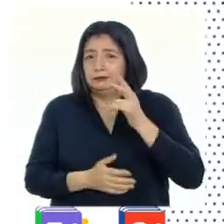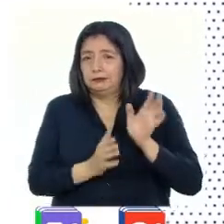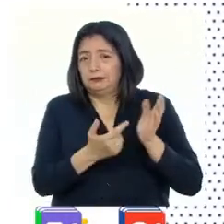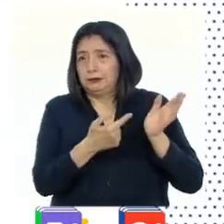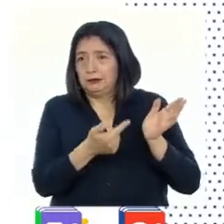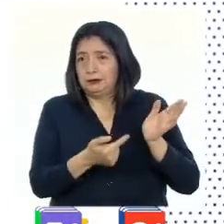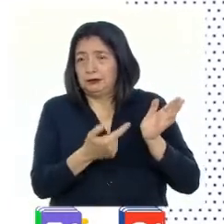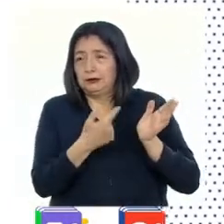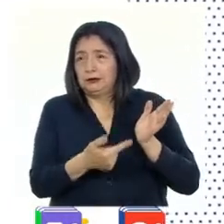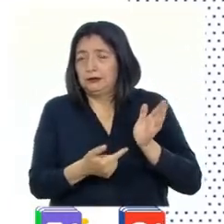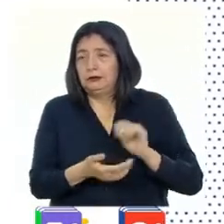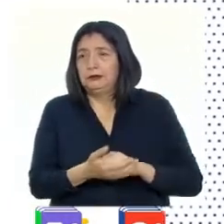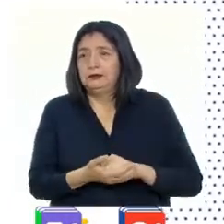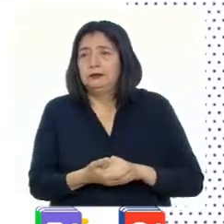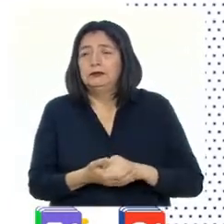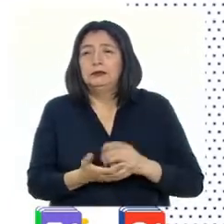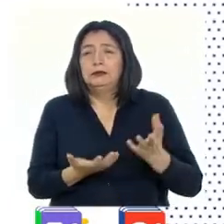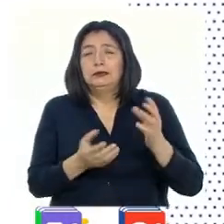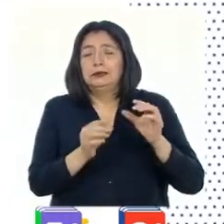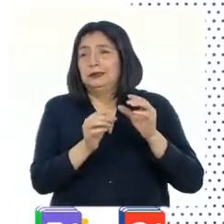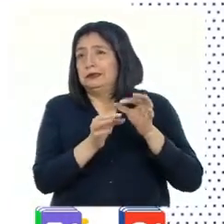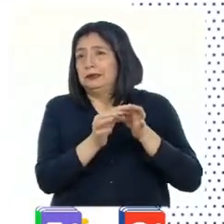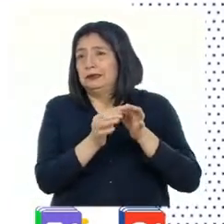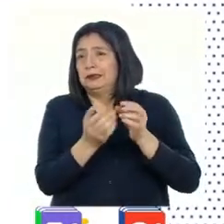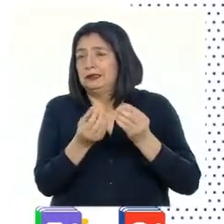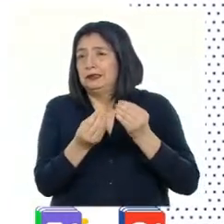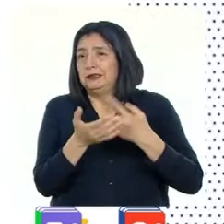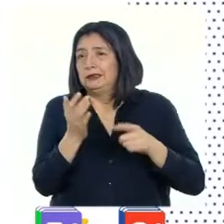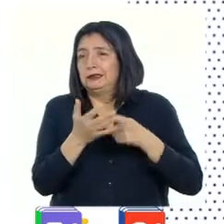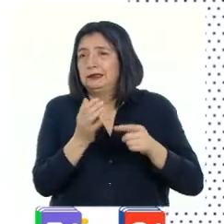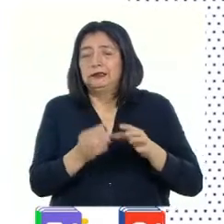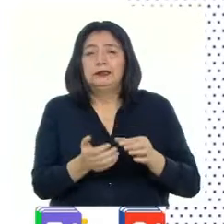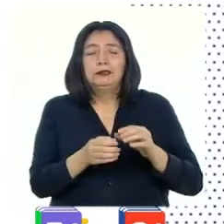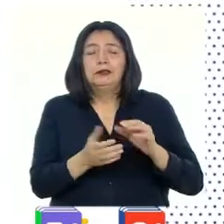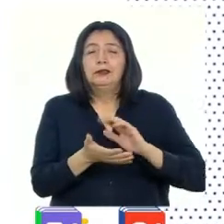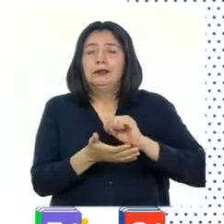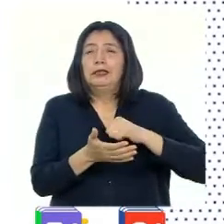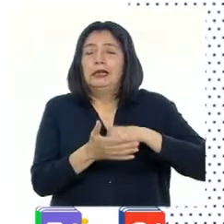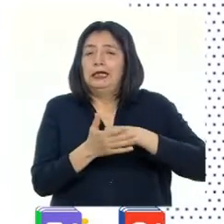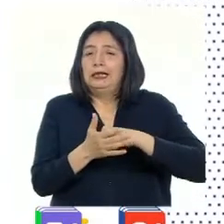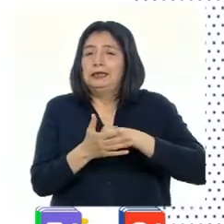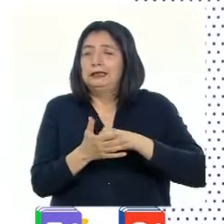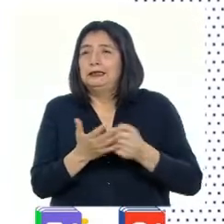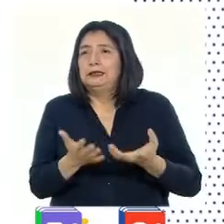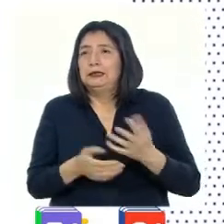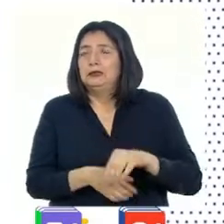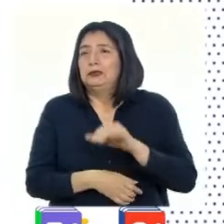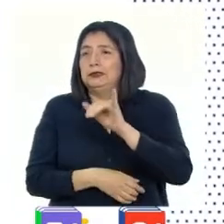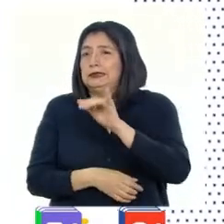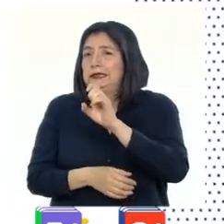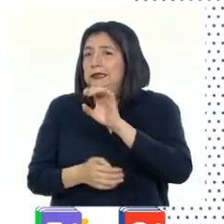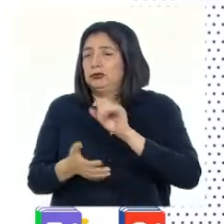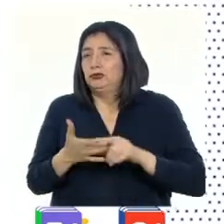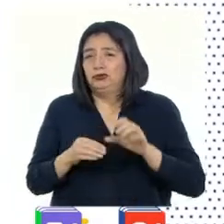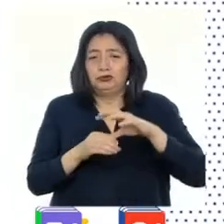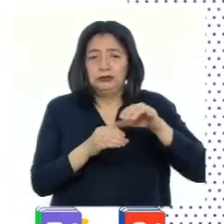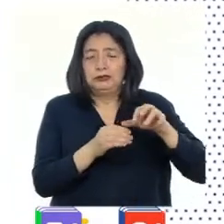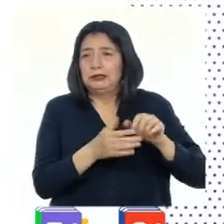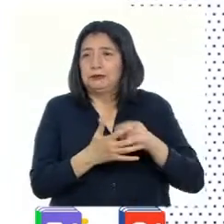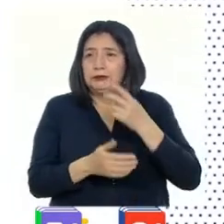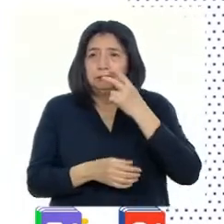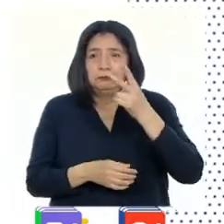aquí, las figuras del retablo está hecho de pasta de harina combinado con el yeso cerámico. Y también